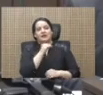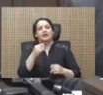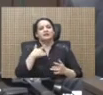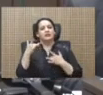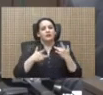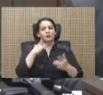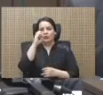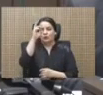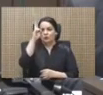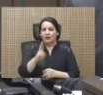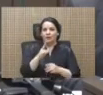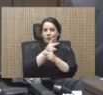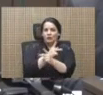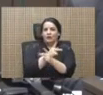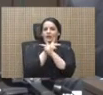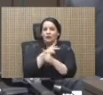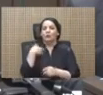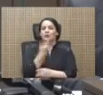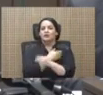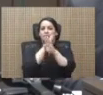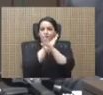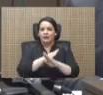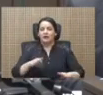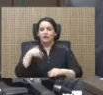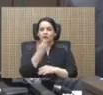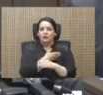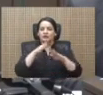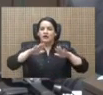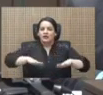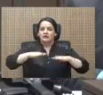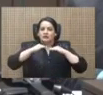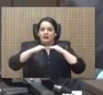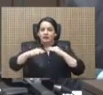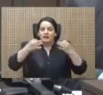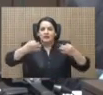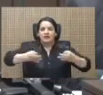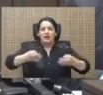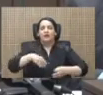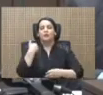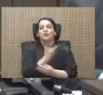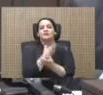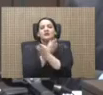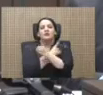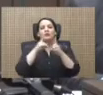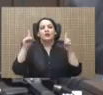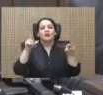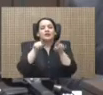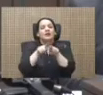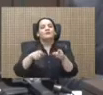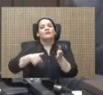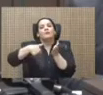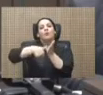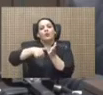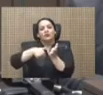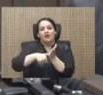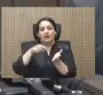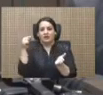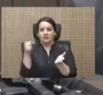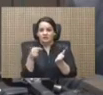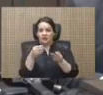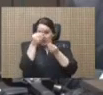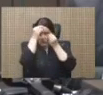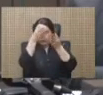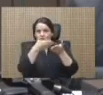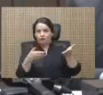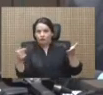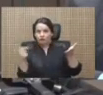en resguardo de nuestra paz, de nuestra estabilidad y de nuestra democracia, y votar este informe en